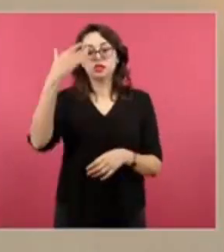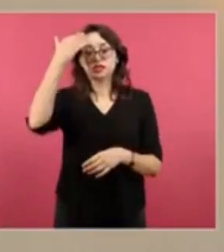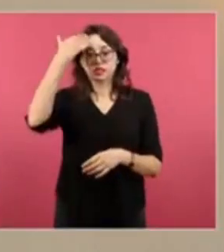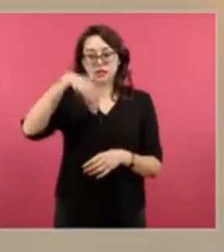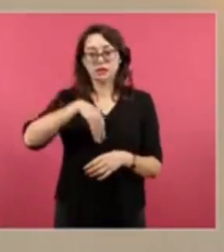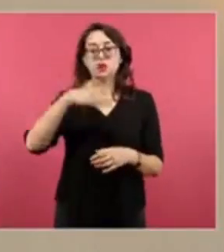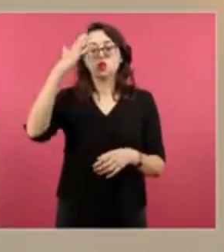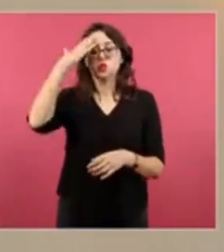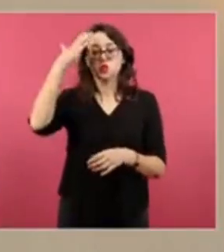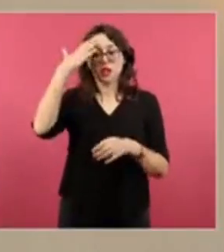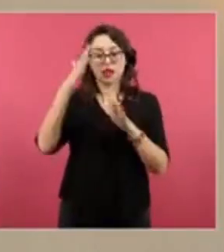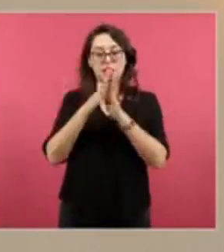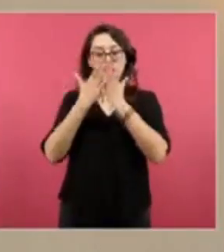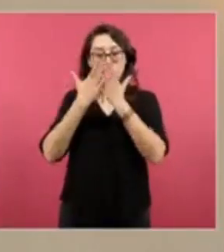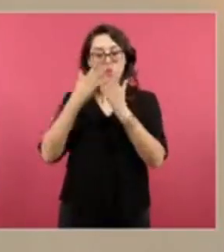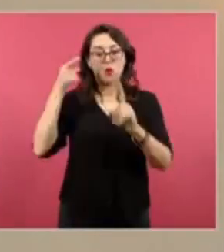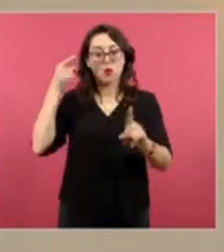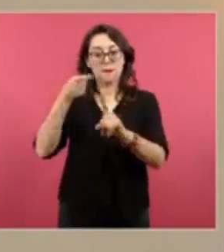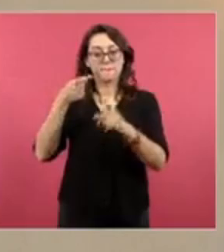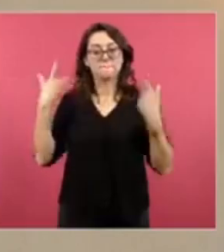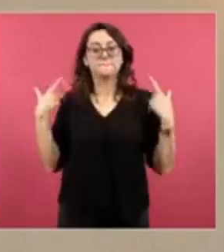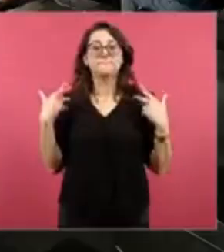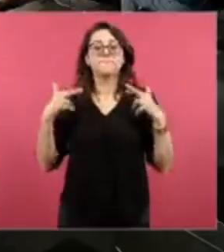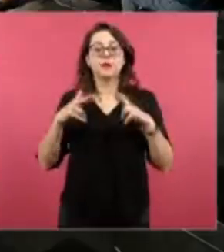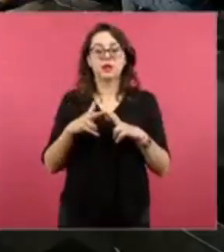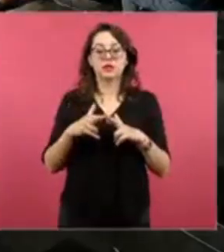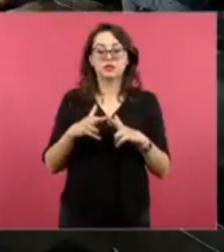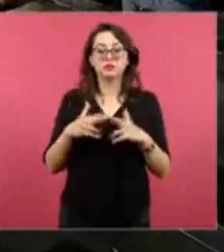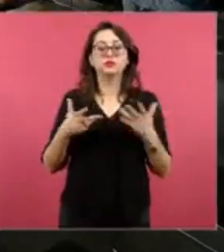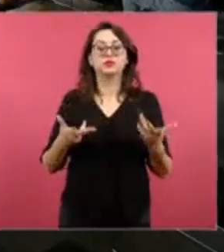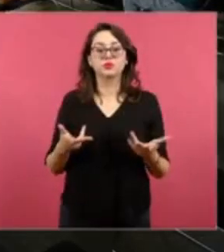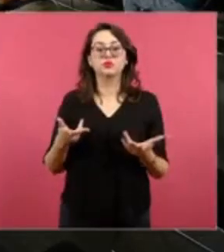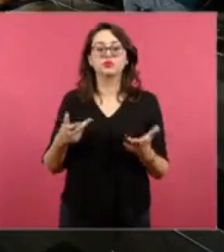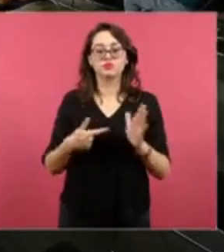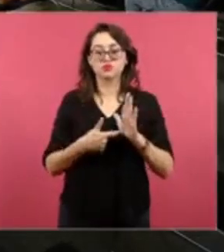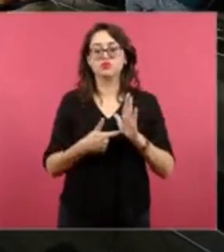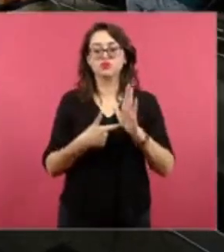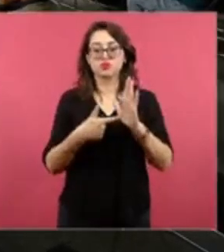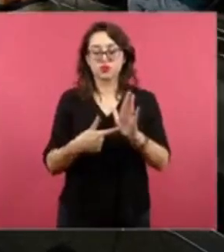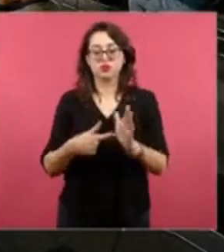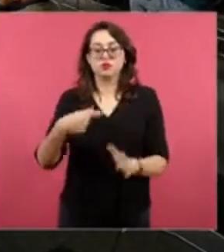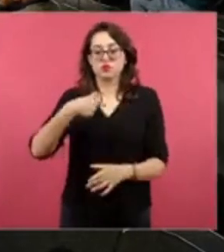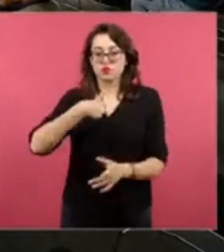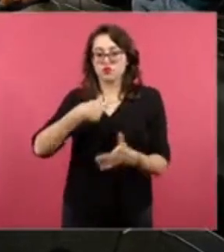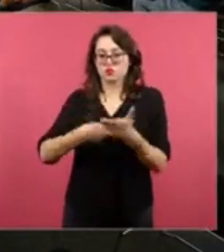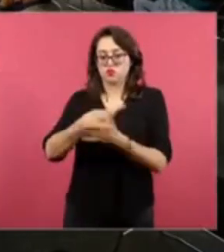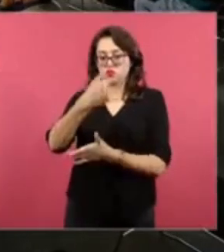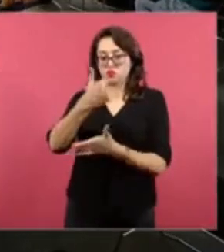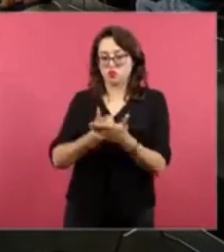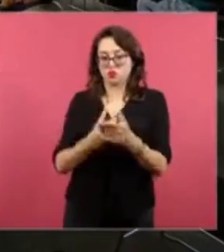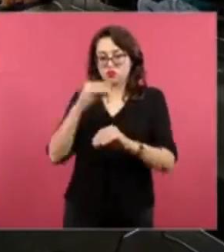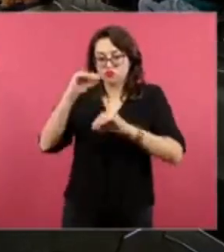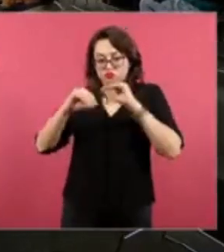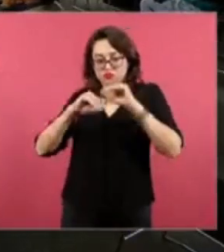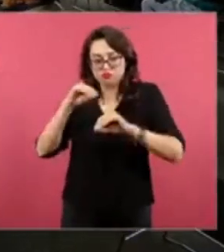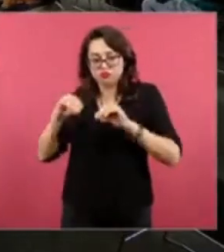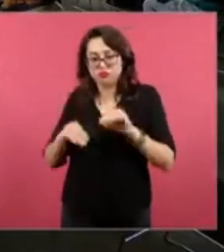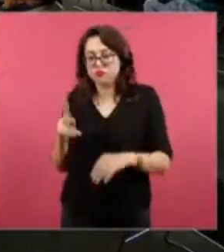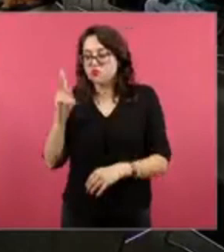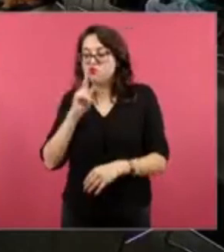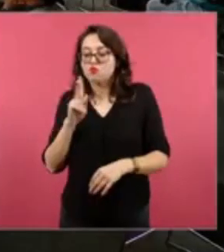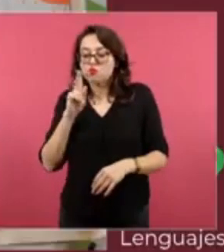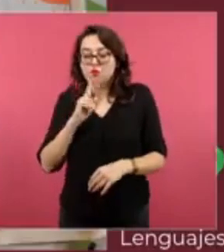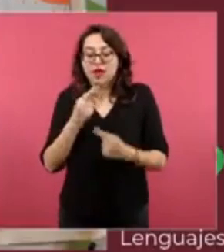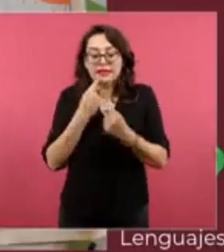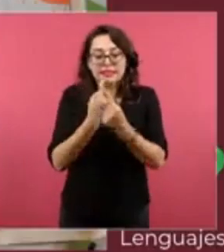esto. Y estas son las muestras del pilotaje que hice de este proyecto. El pilotaje, los niños